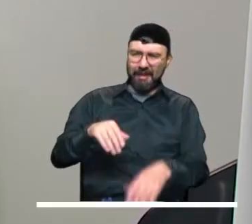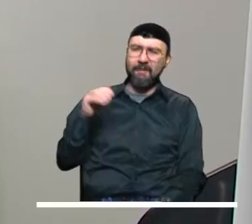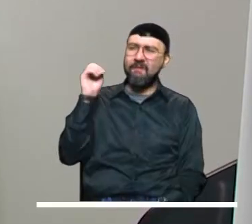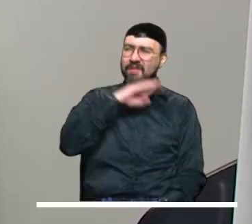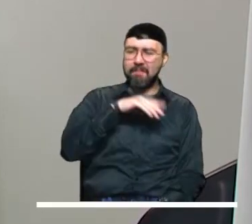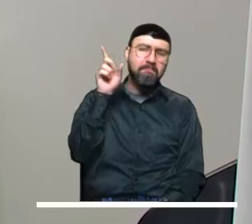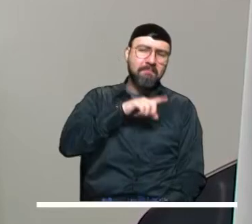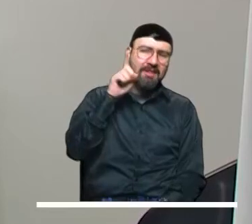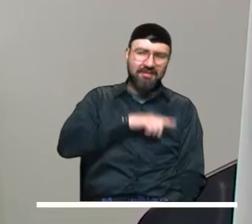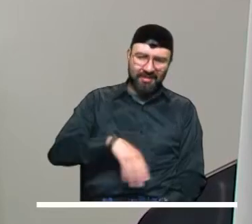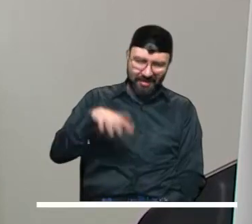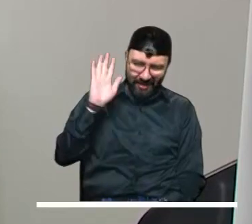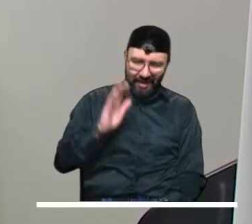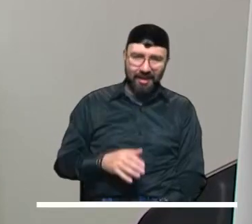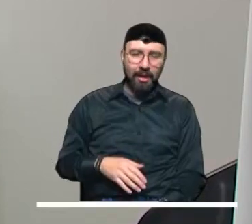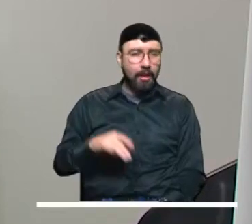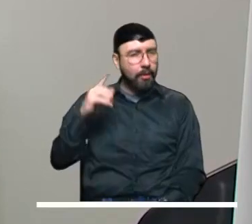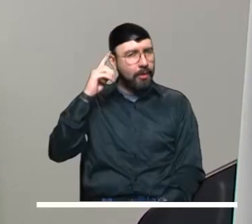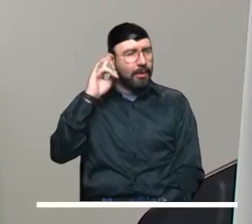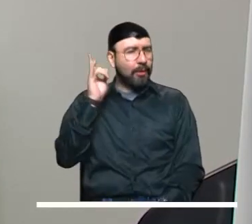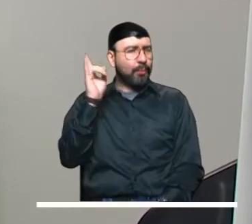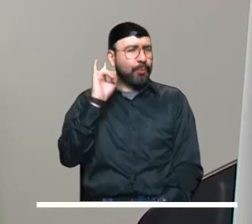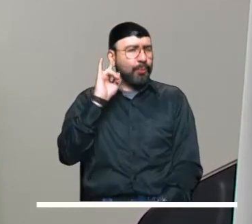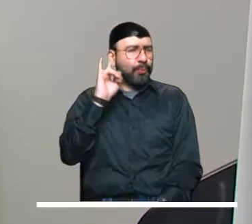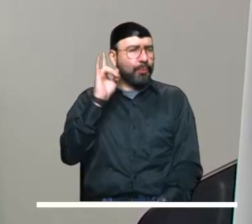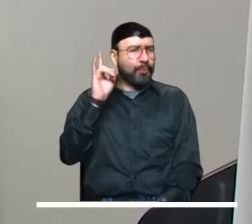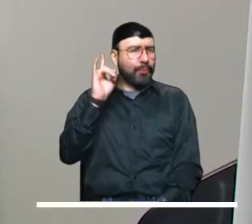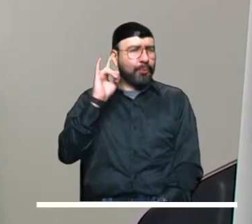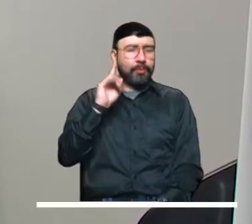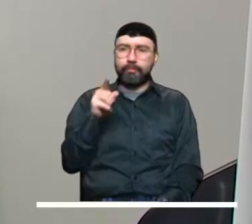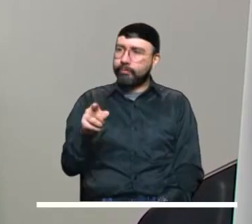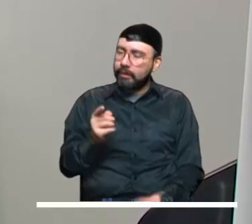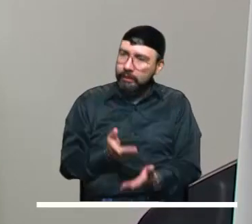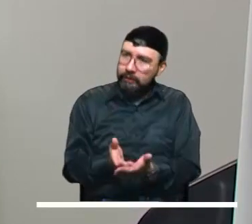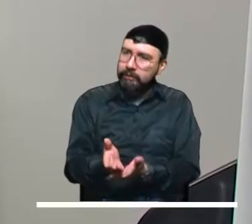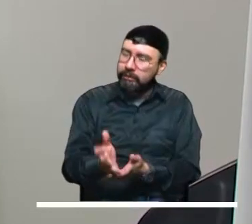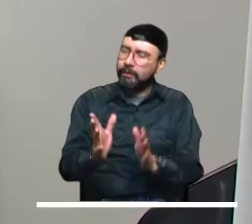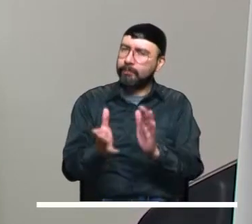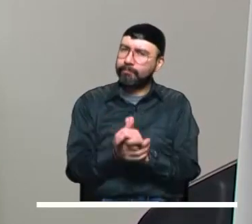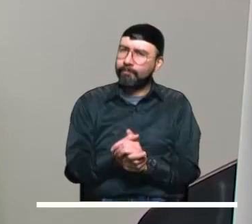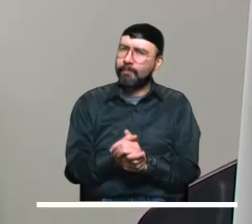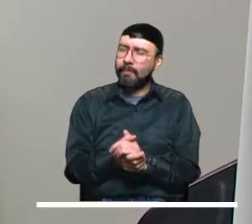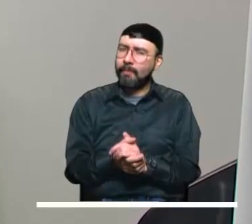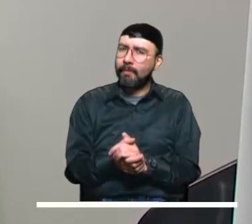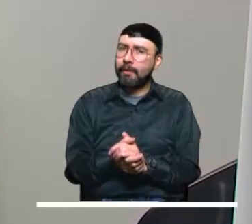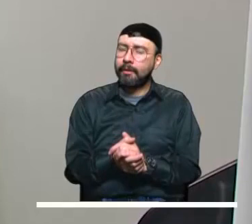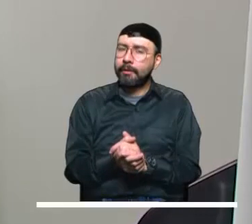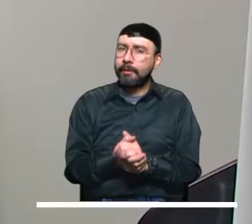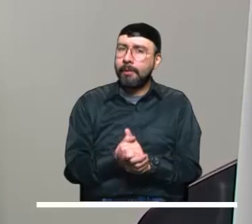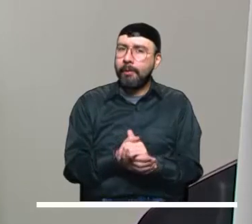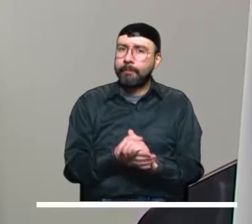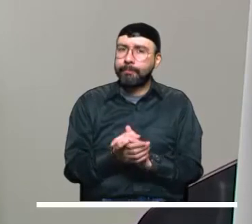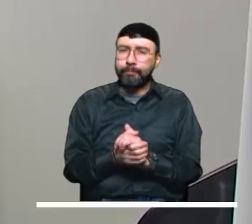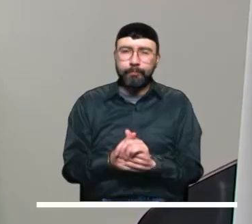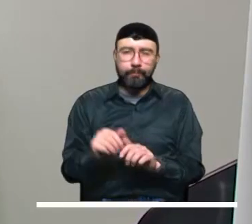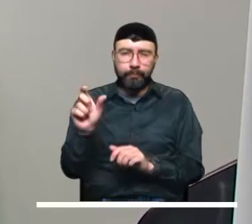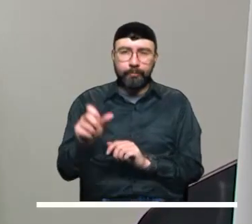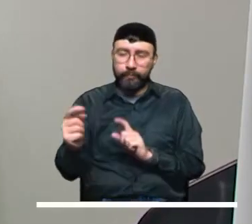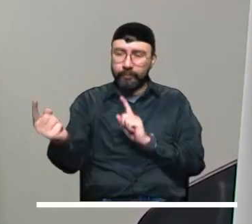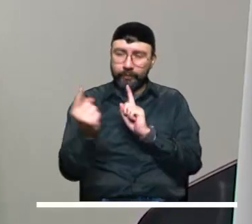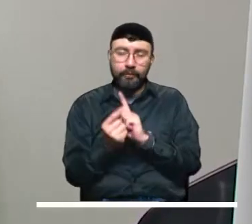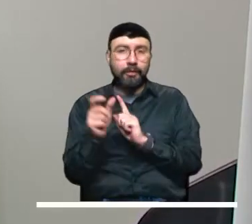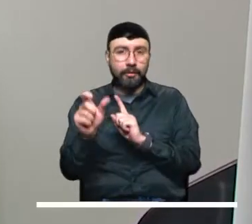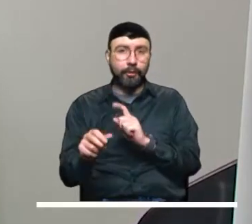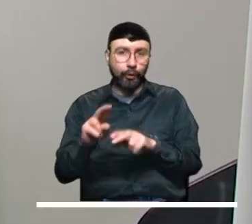verdad, porque pues la verdad es un caso totalmente ajeno a la normalidad. Este paciente, el